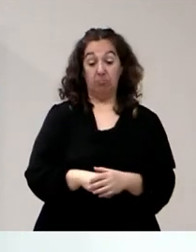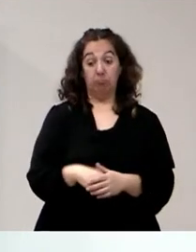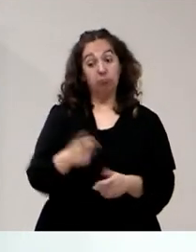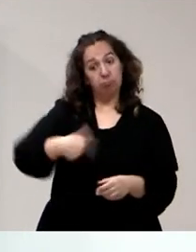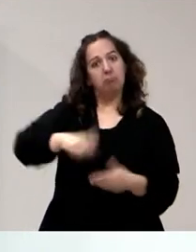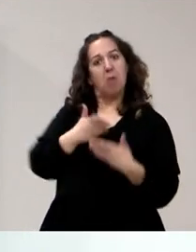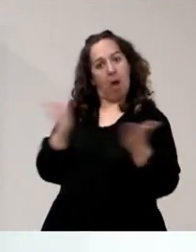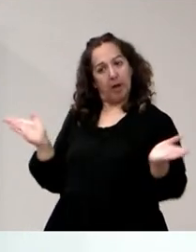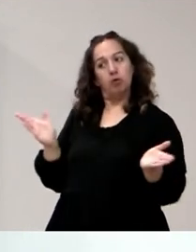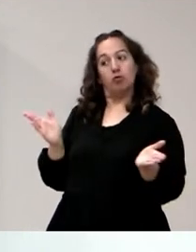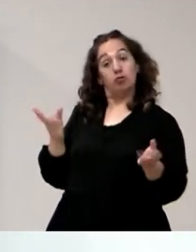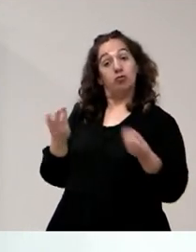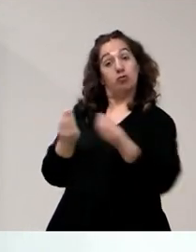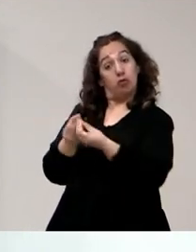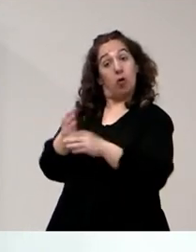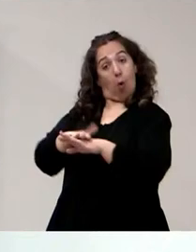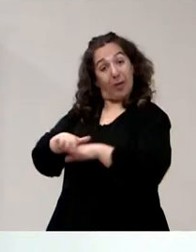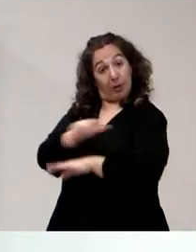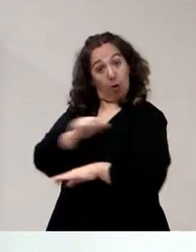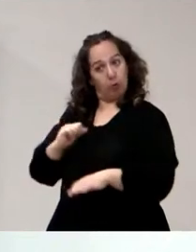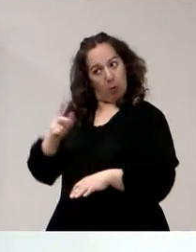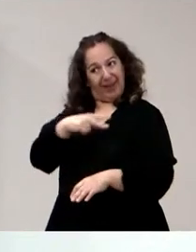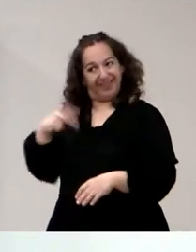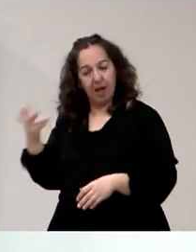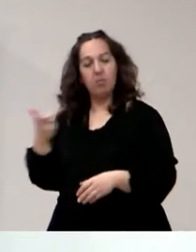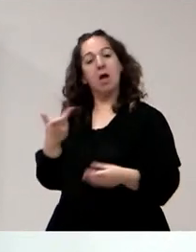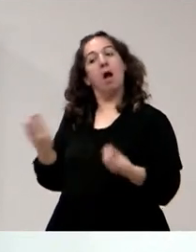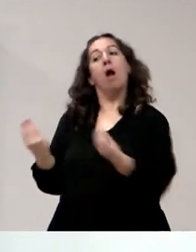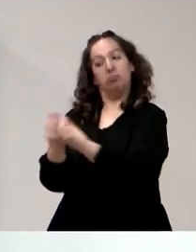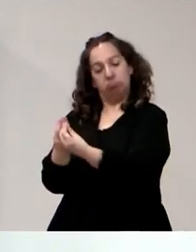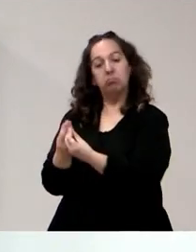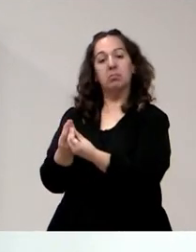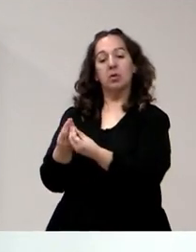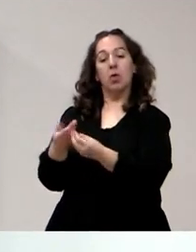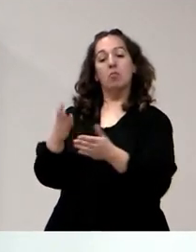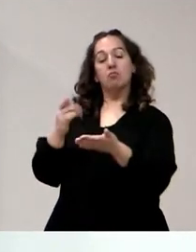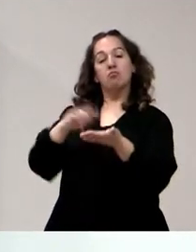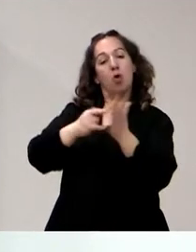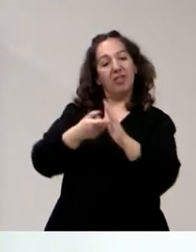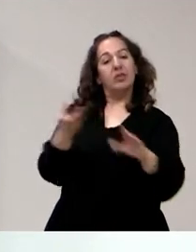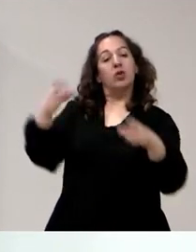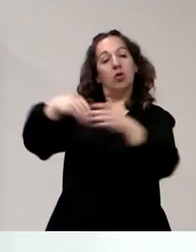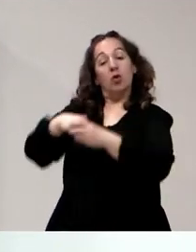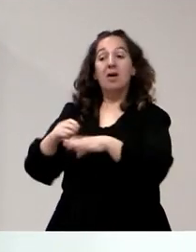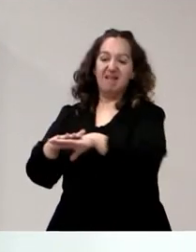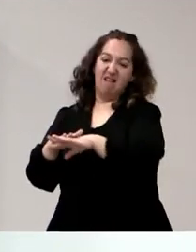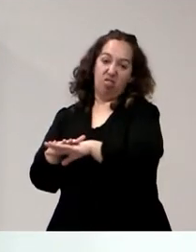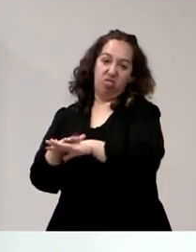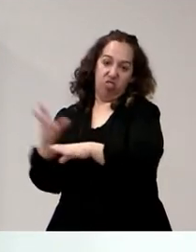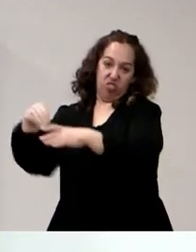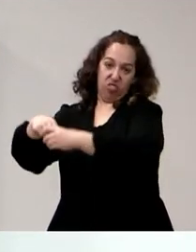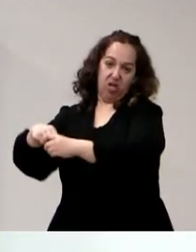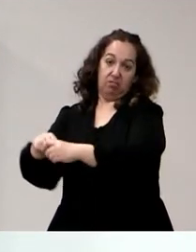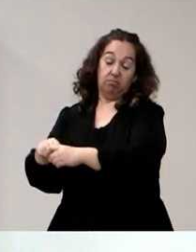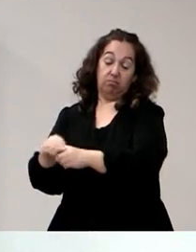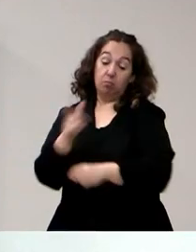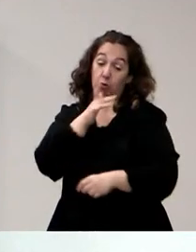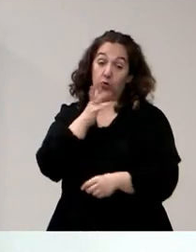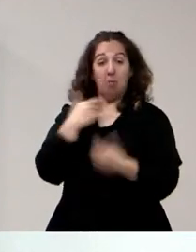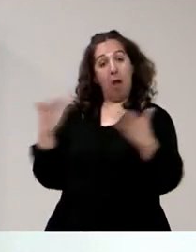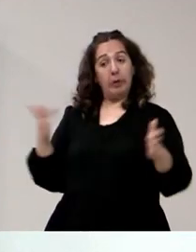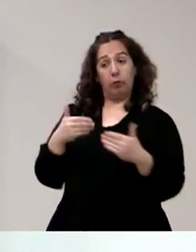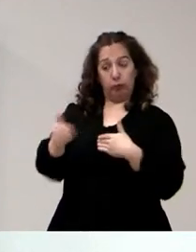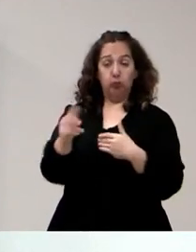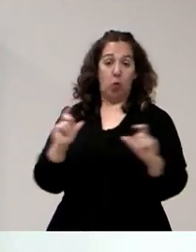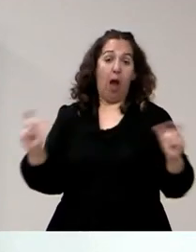dispuestos a acompañar al gobierno autonómico en todo ese proceso incorporar la pasiega a la refix y para ello lo que nos hemos emplazado es para tener una